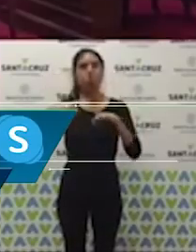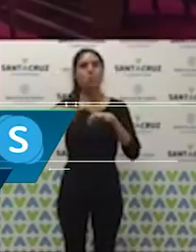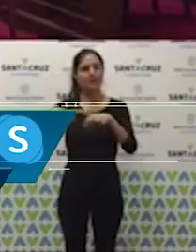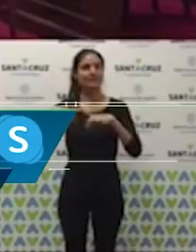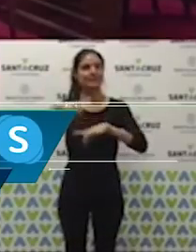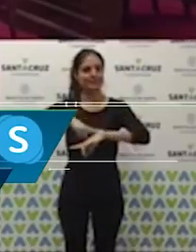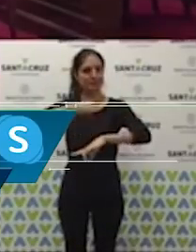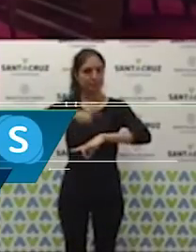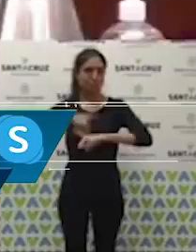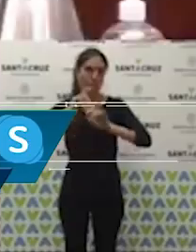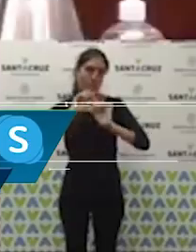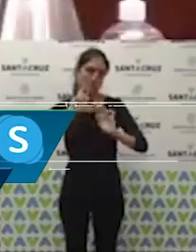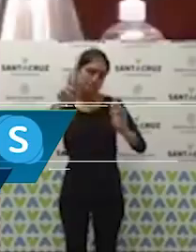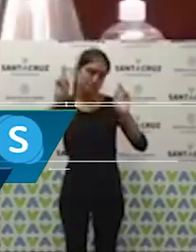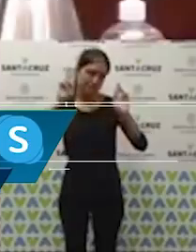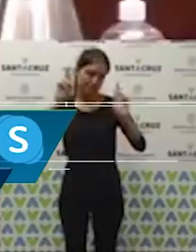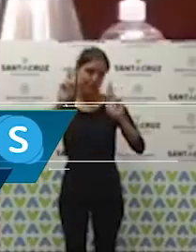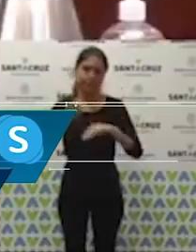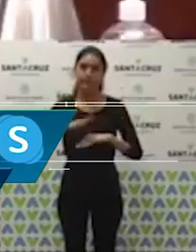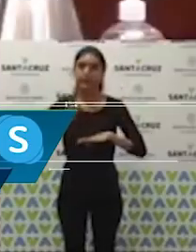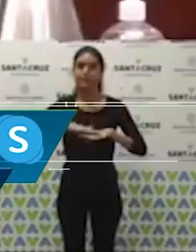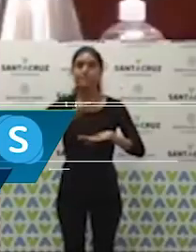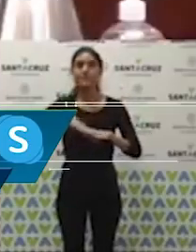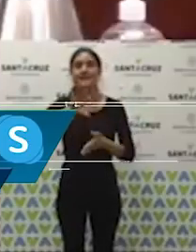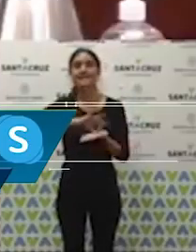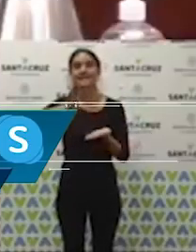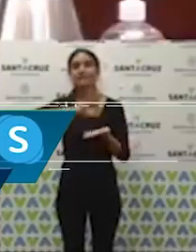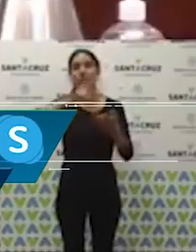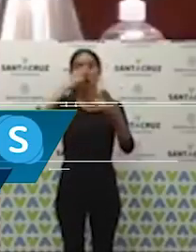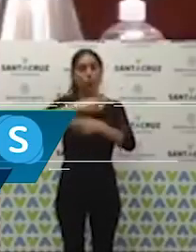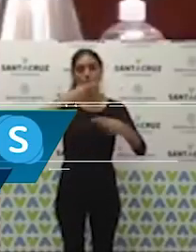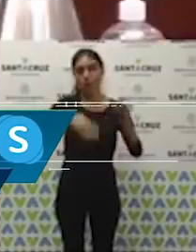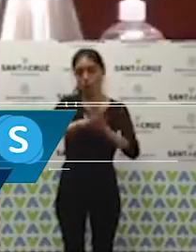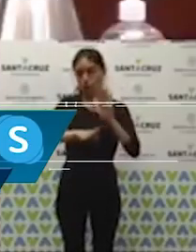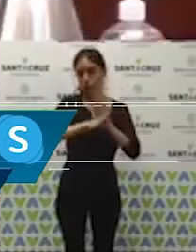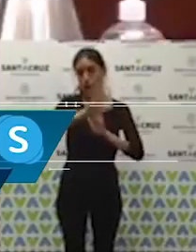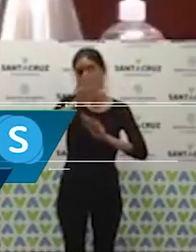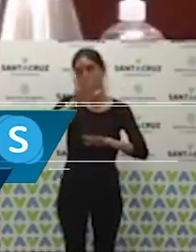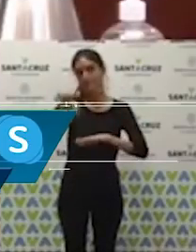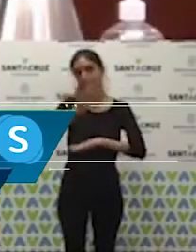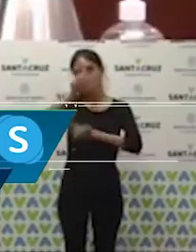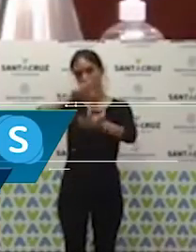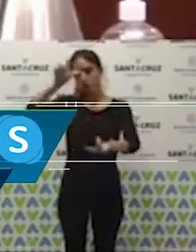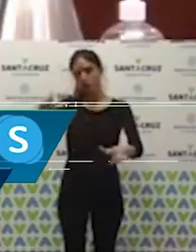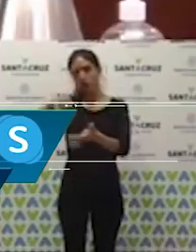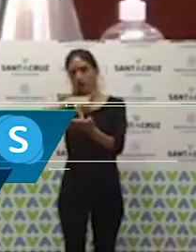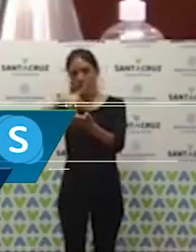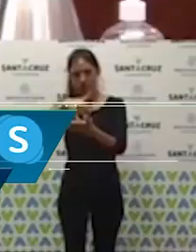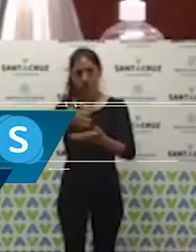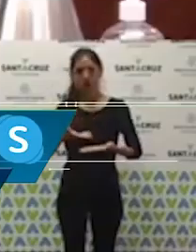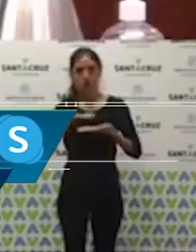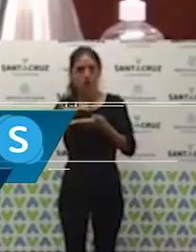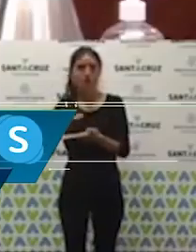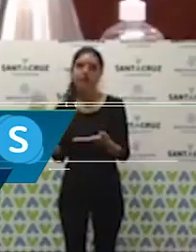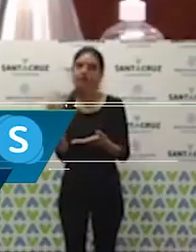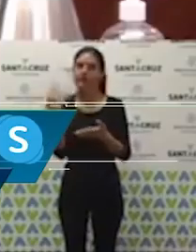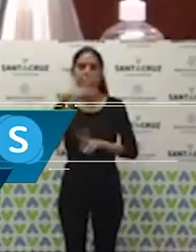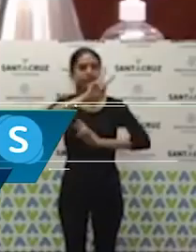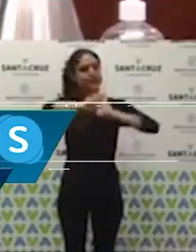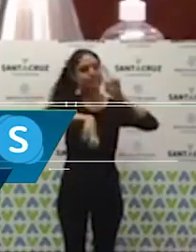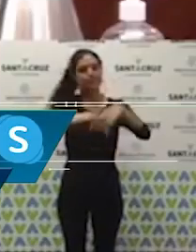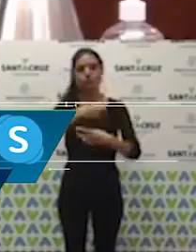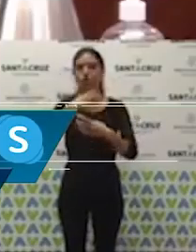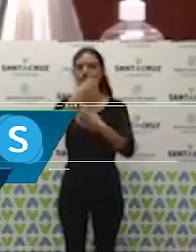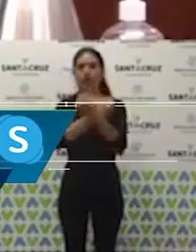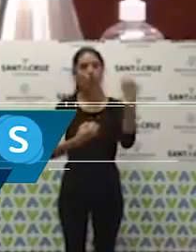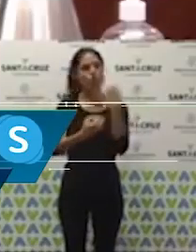personas corruptas, ¿no? Porque hay varias cosas en fiscalía. Pero bueno, la cosa se ha ido complicando de tal manera que le decía que hay un pleno mañana